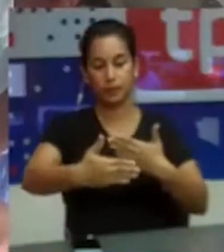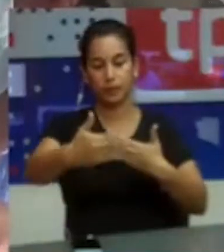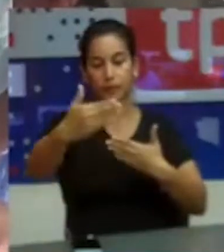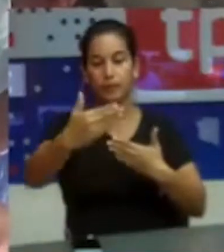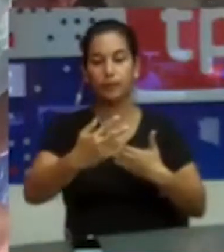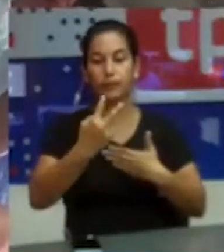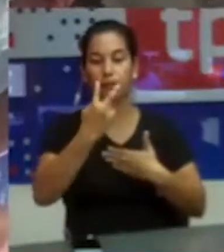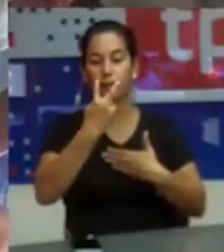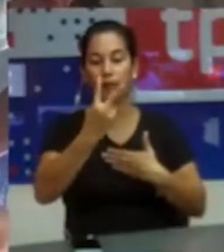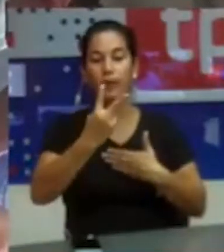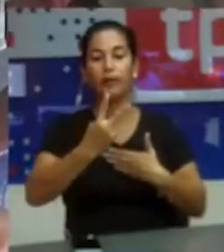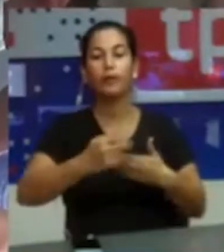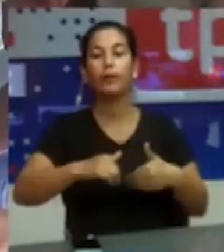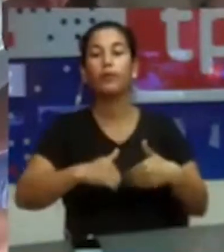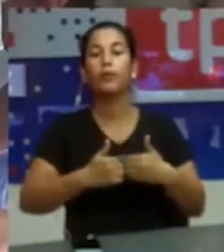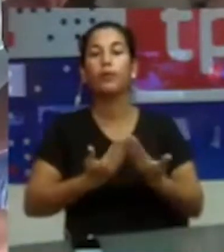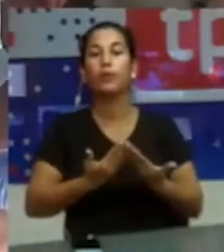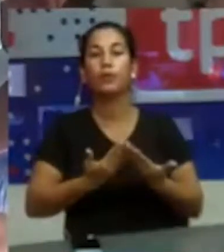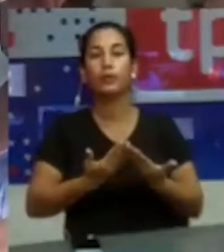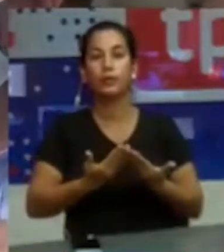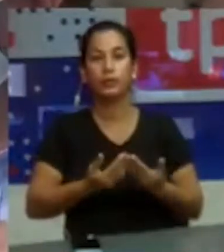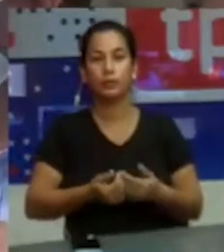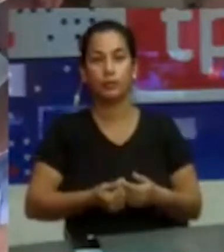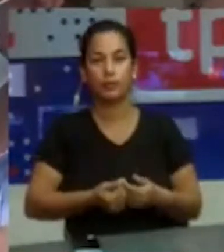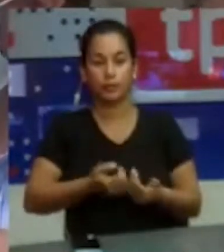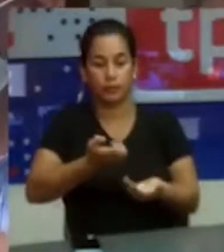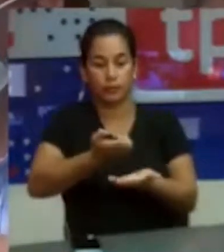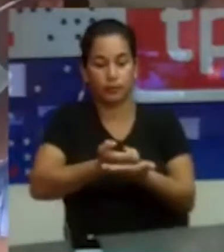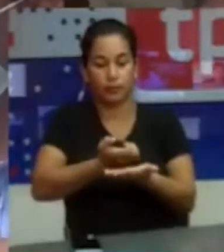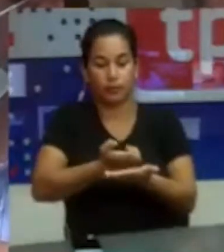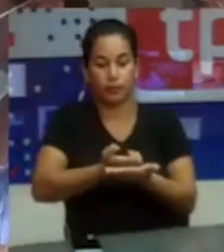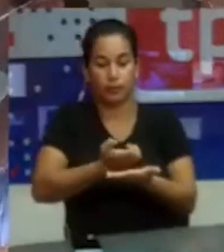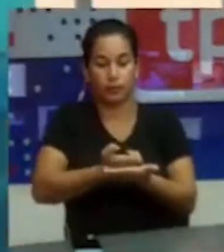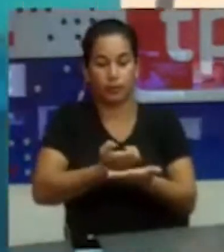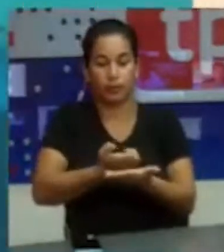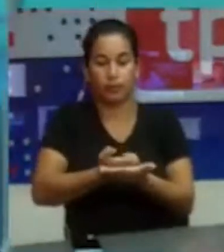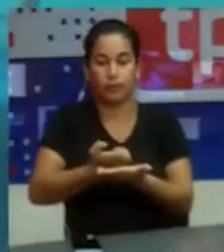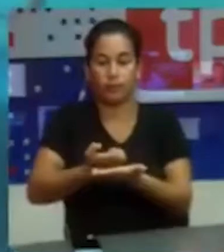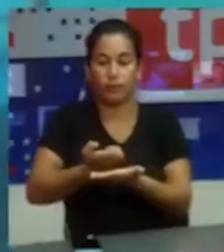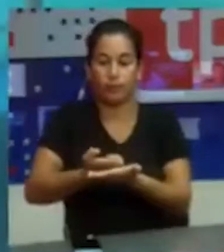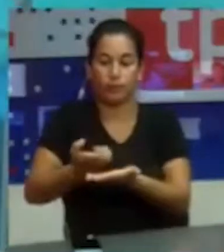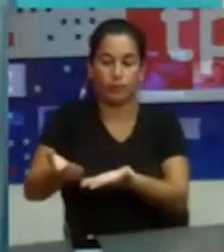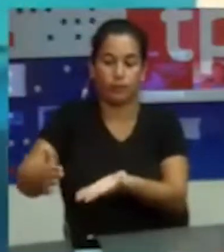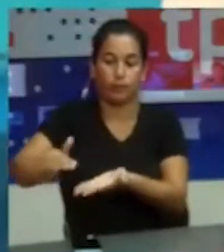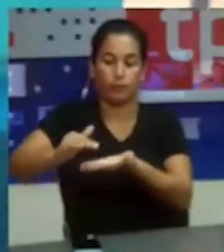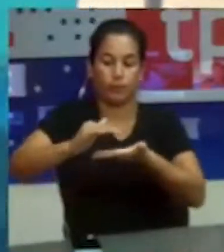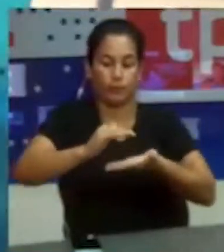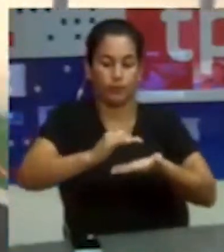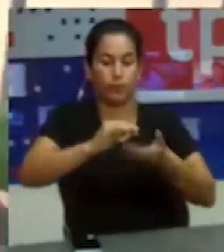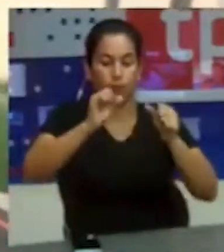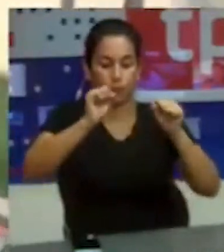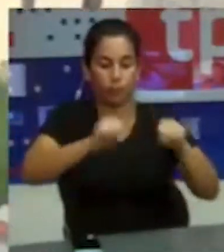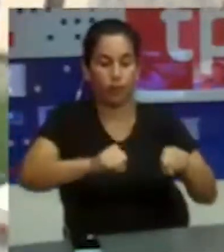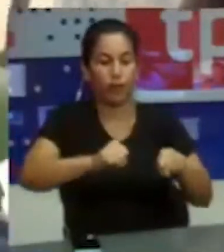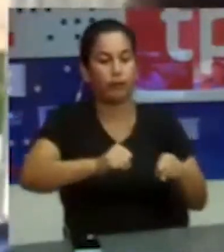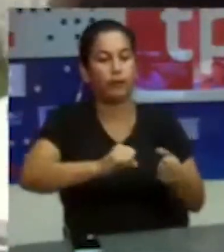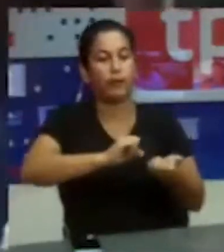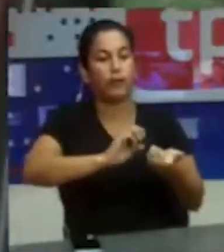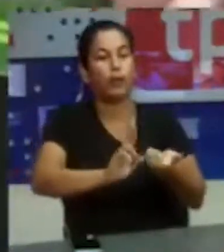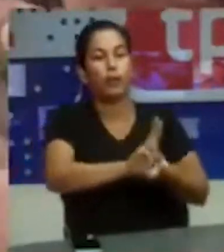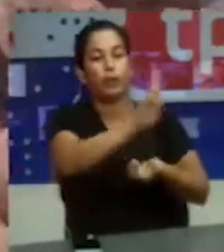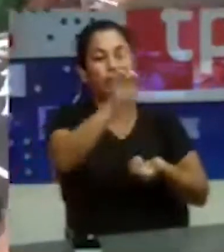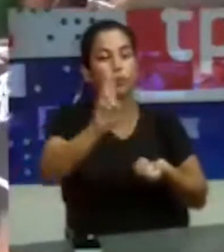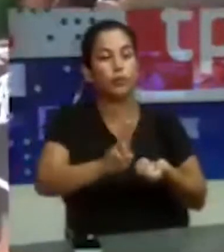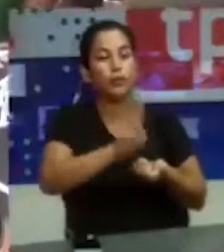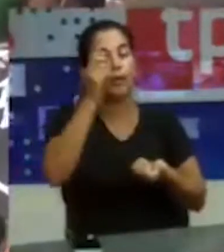ha autorizado a través de los recursos de seguridad ciudadana que se pueda construir a la brevedad posible y se lo implemente precisamente para prevenir cualquier tipo